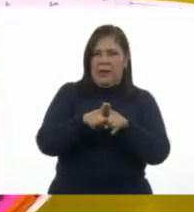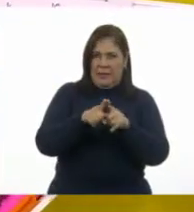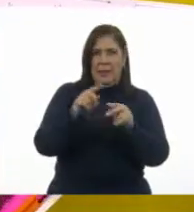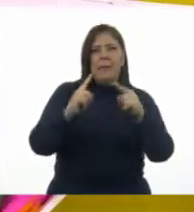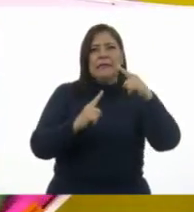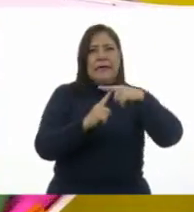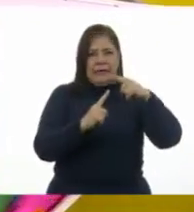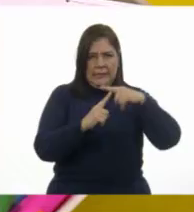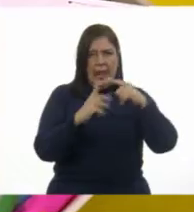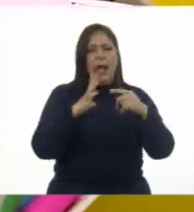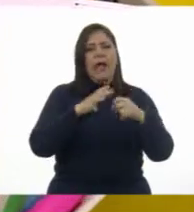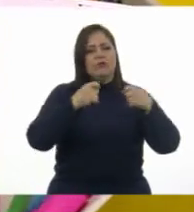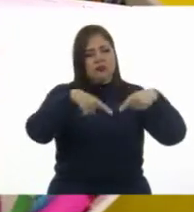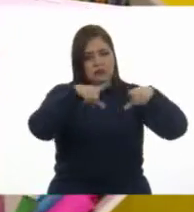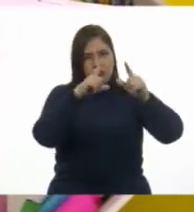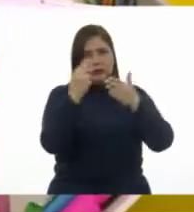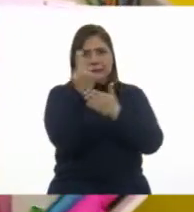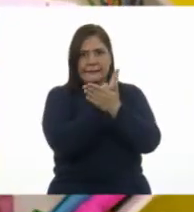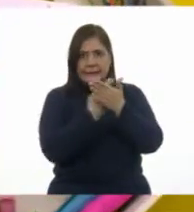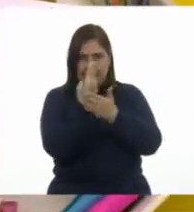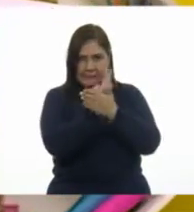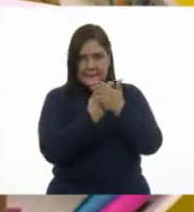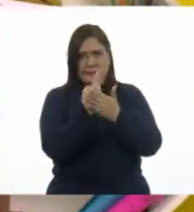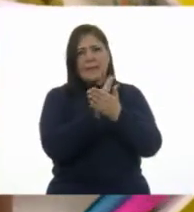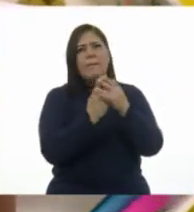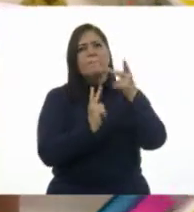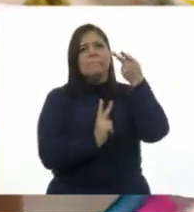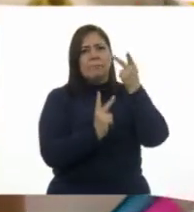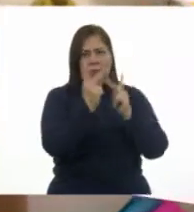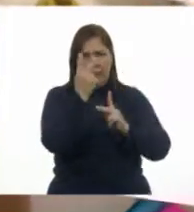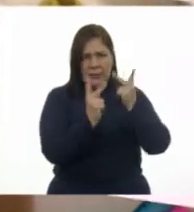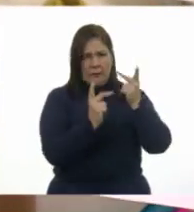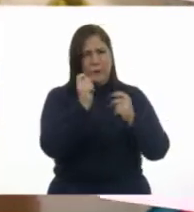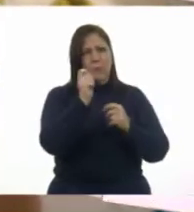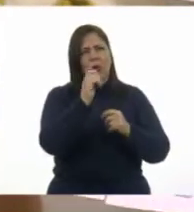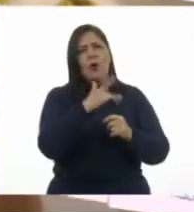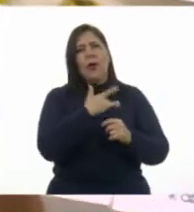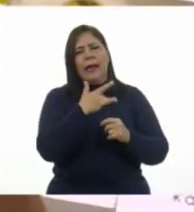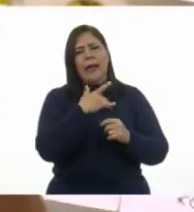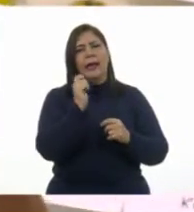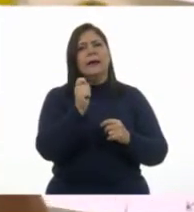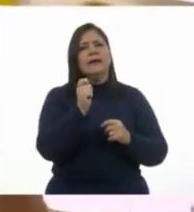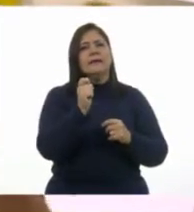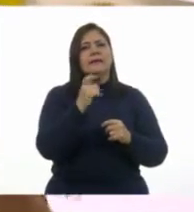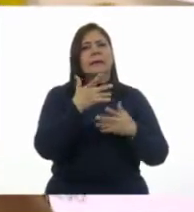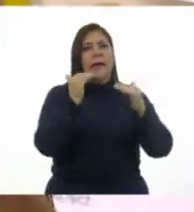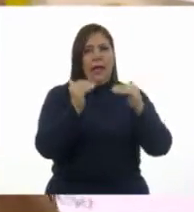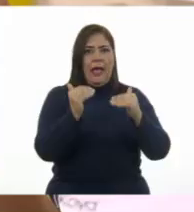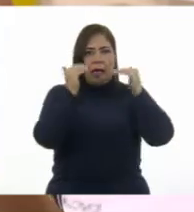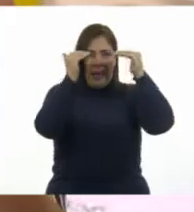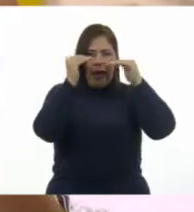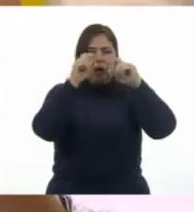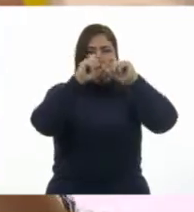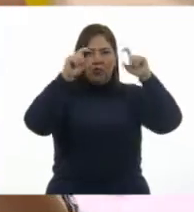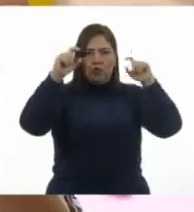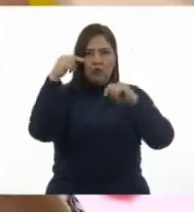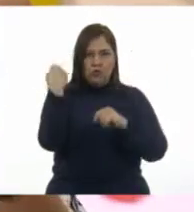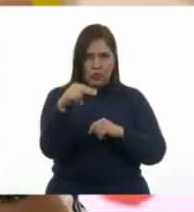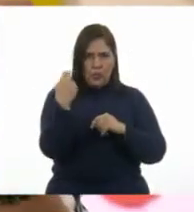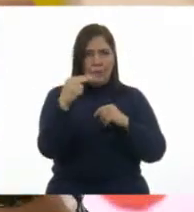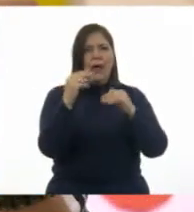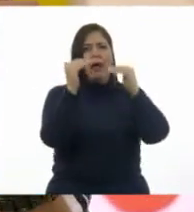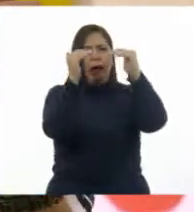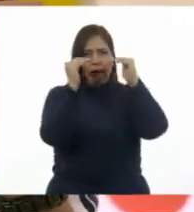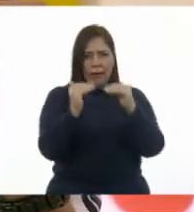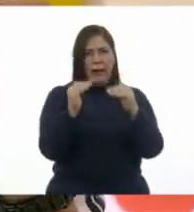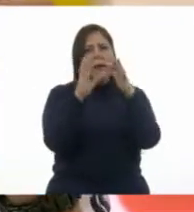vieron? También viene una ilustración de la planta de la que habla. Viene el nombre hasta arriba. Después viene